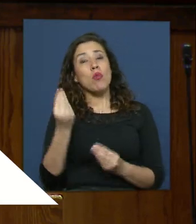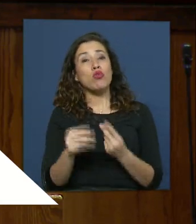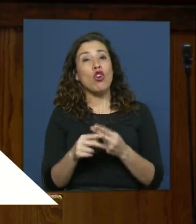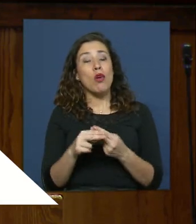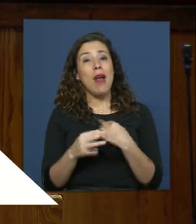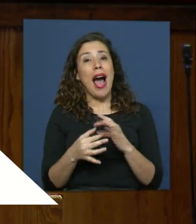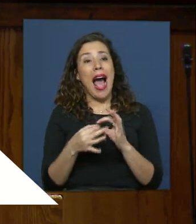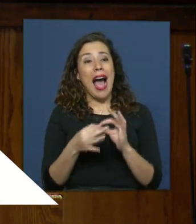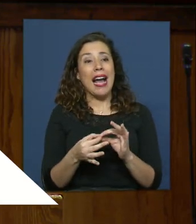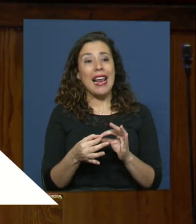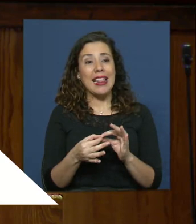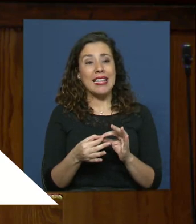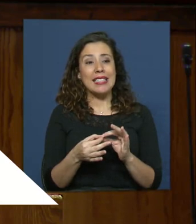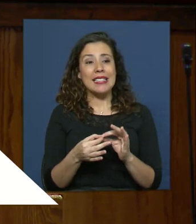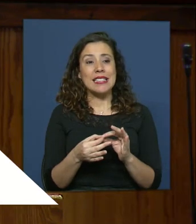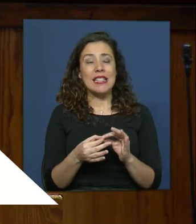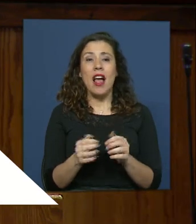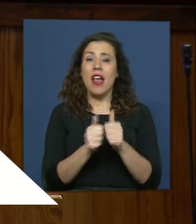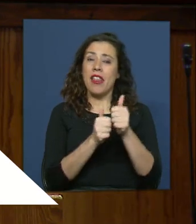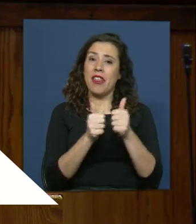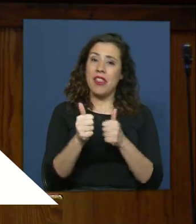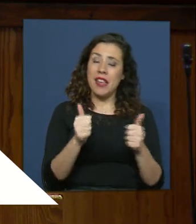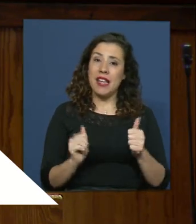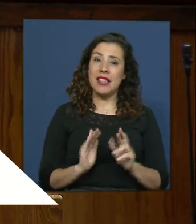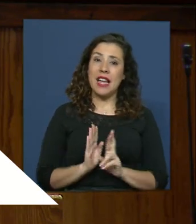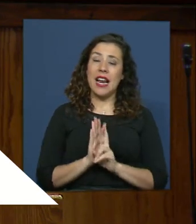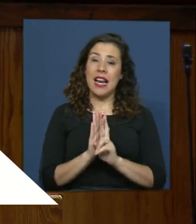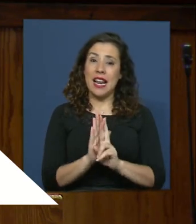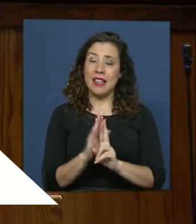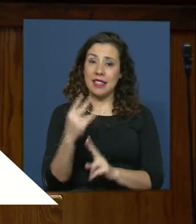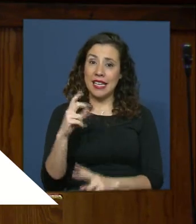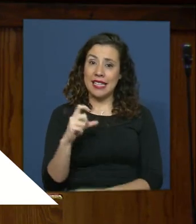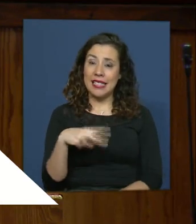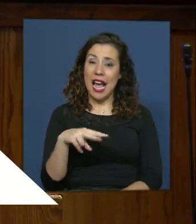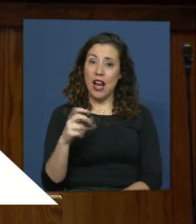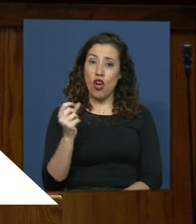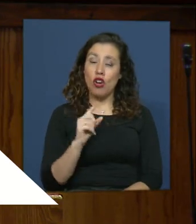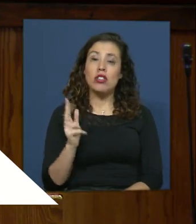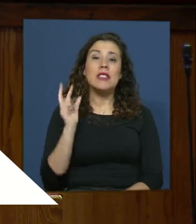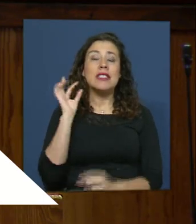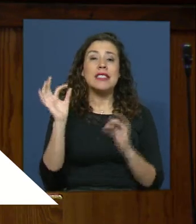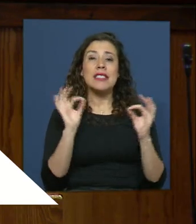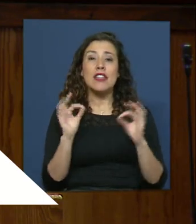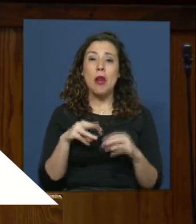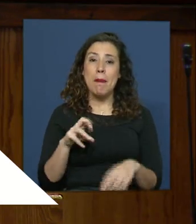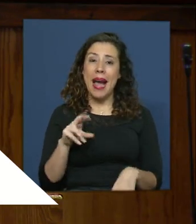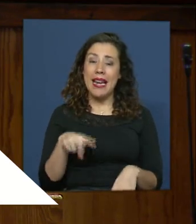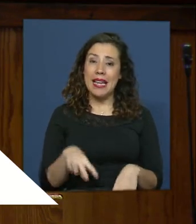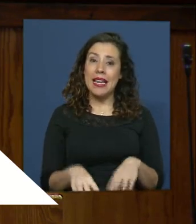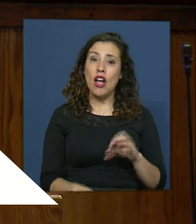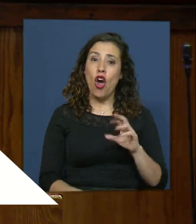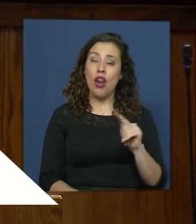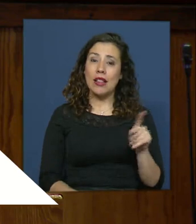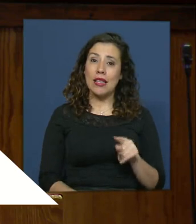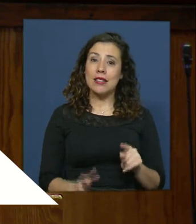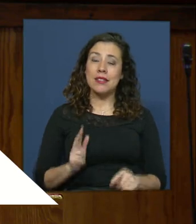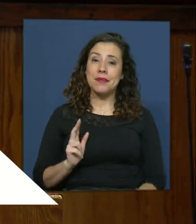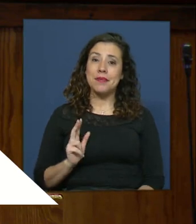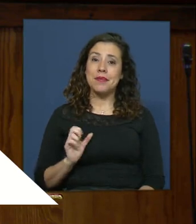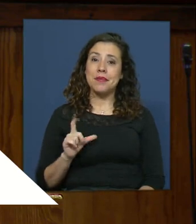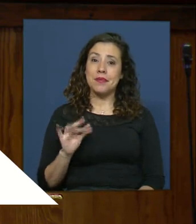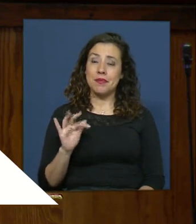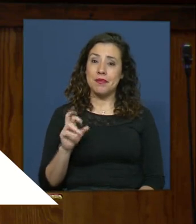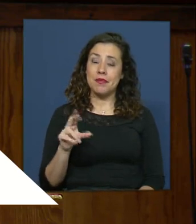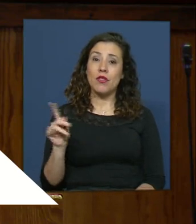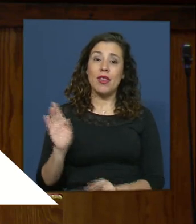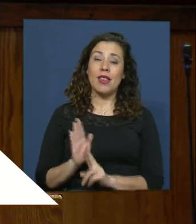aprovecho a agradecer en ese sentido a dirigentes y representantes changos como la señora Elena Marín, doña Patricia Cortés y don Héctor Alfaro